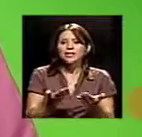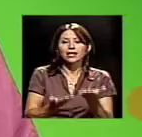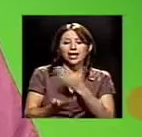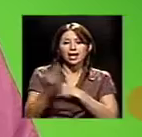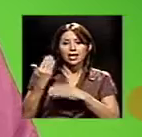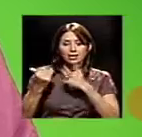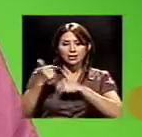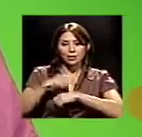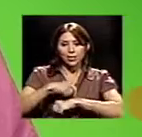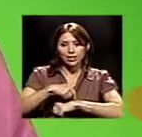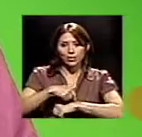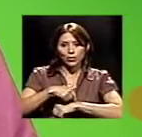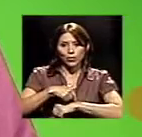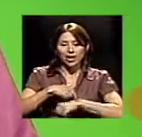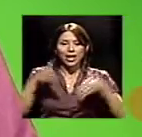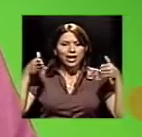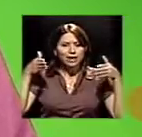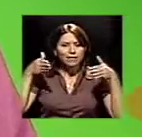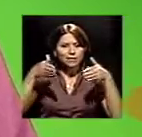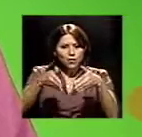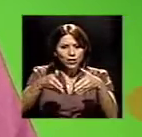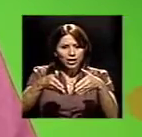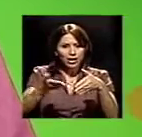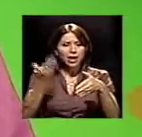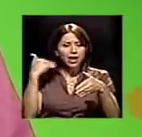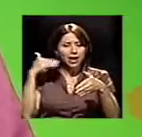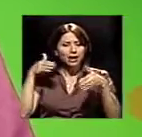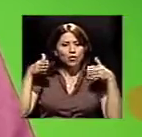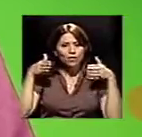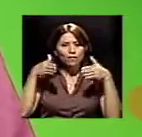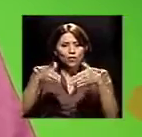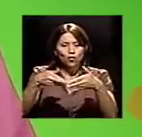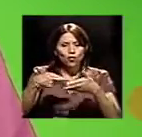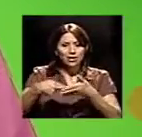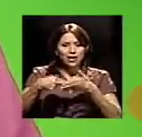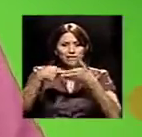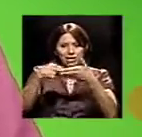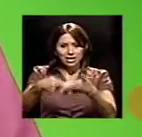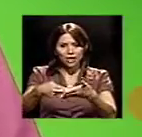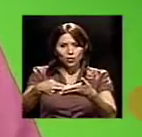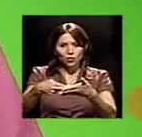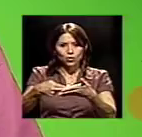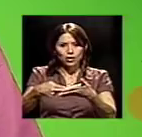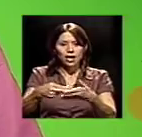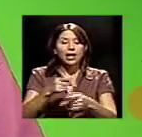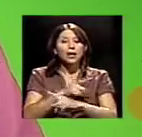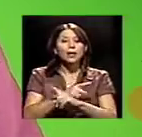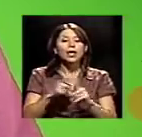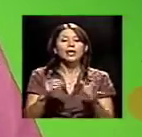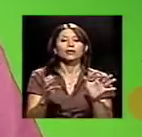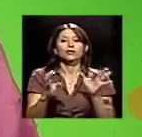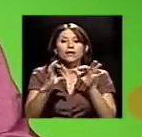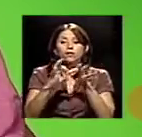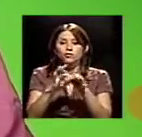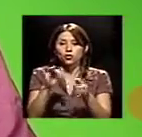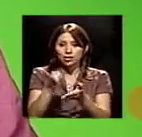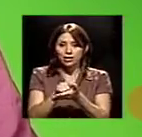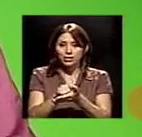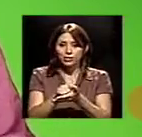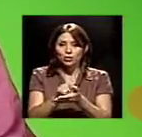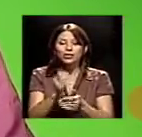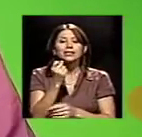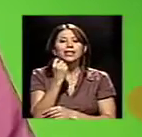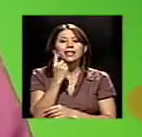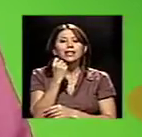momento el enfoque de atención era un enfoque rehabilitador y entonces en función de eso se entendieron